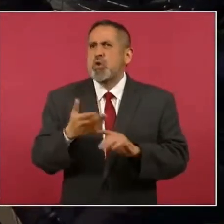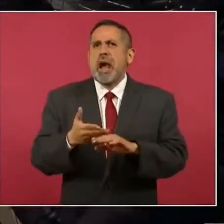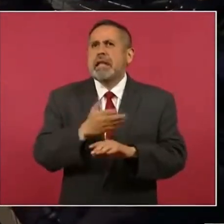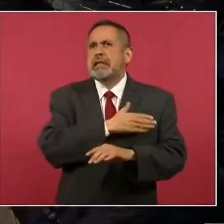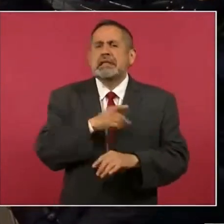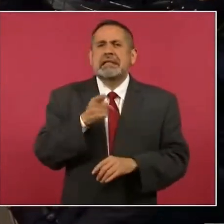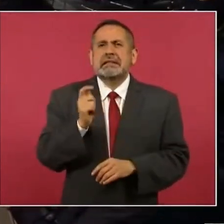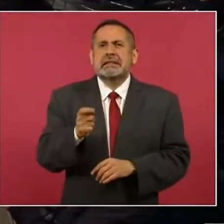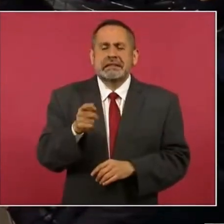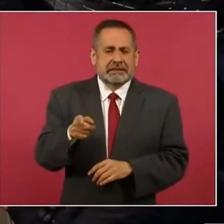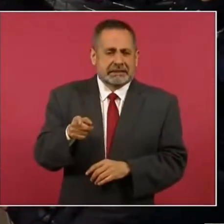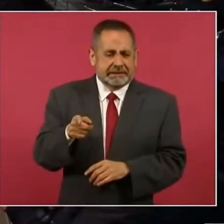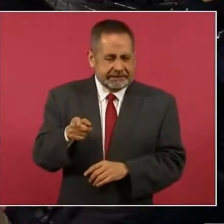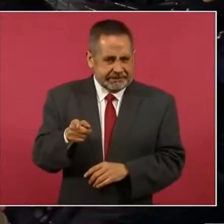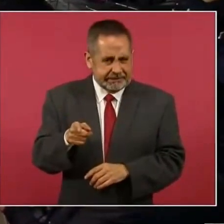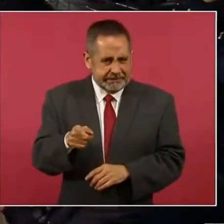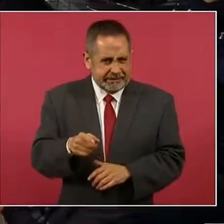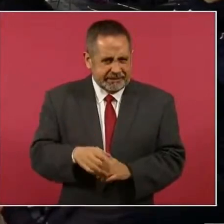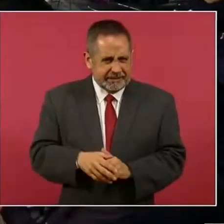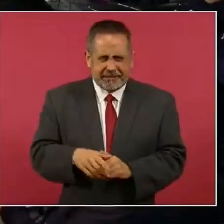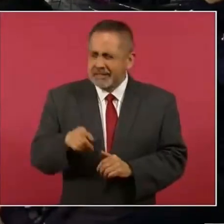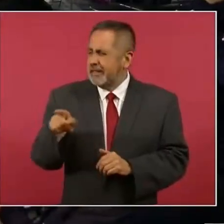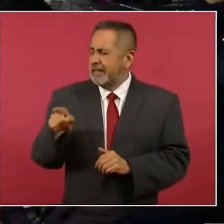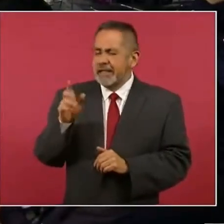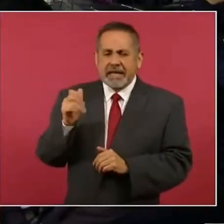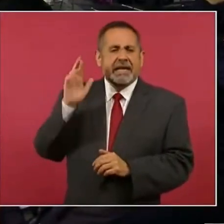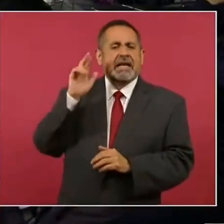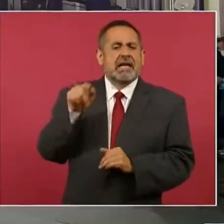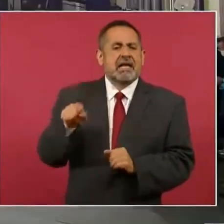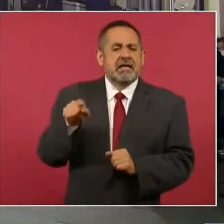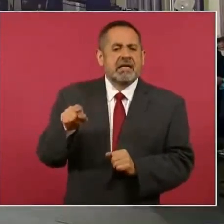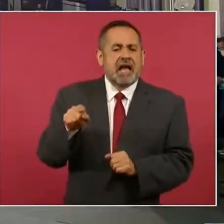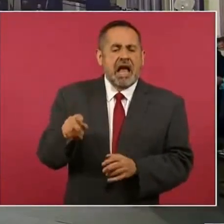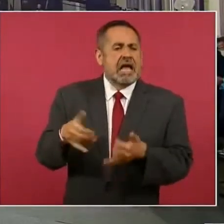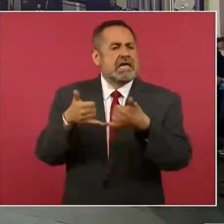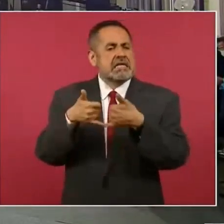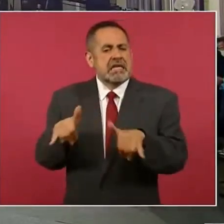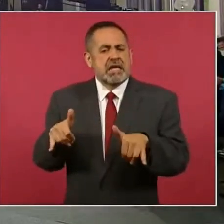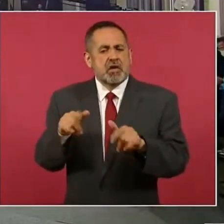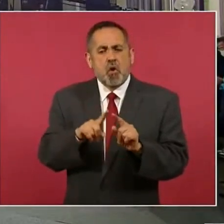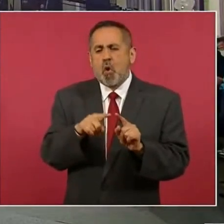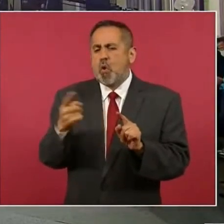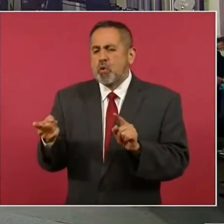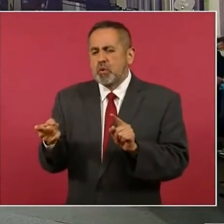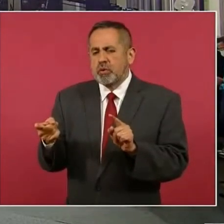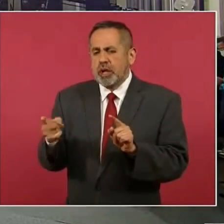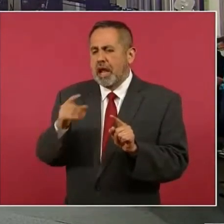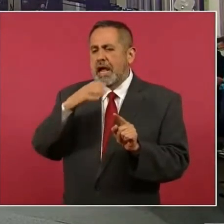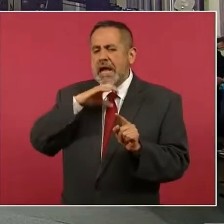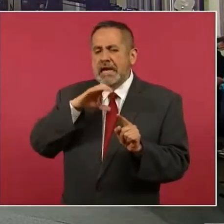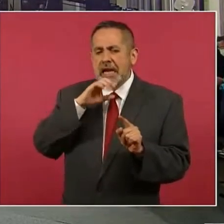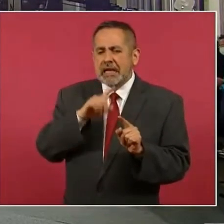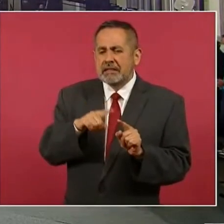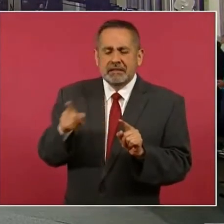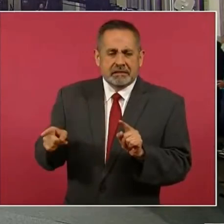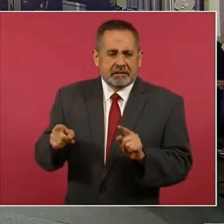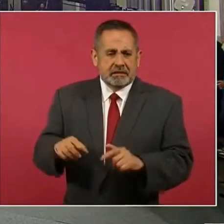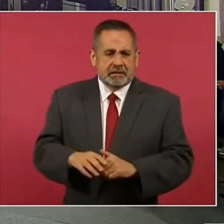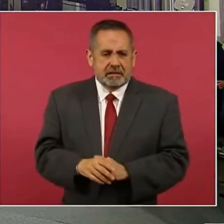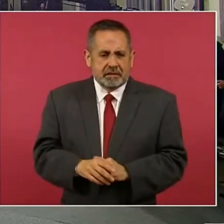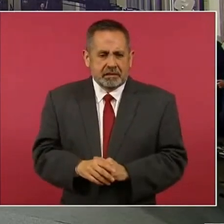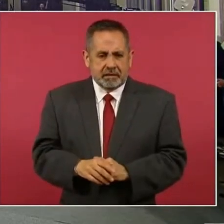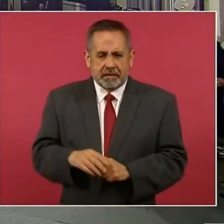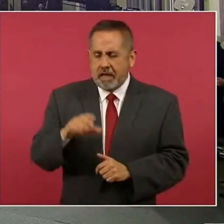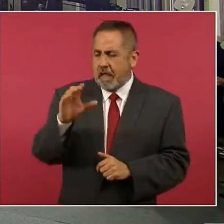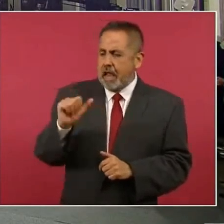dicho el que era yerno de Carranza,